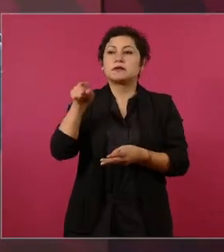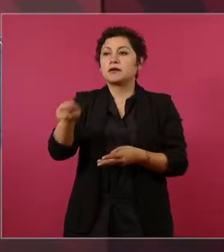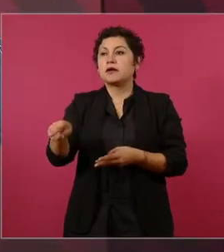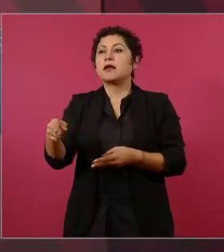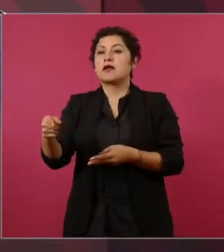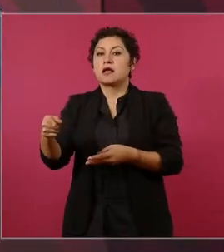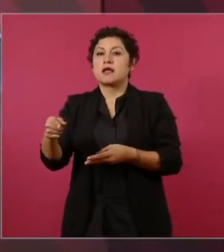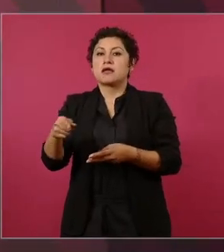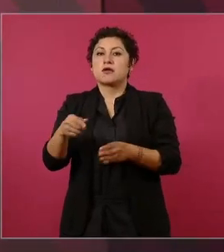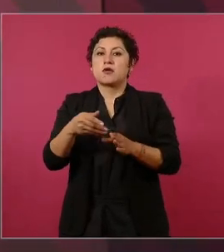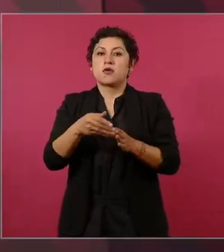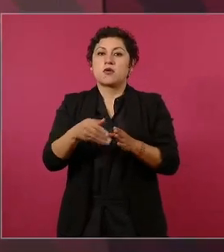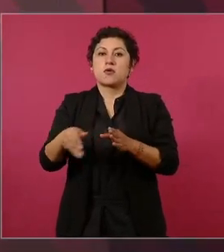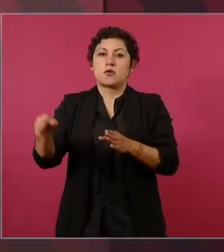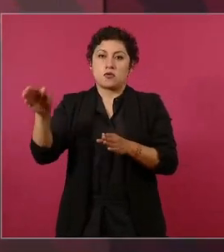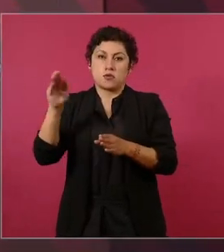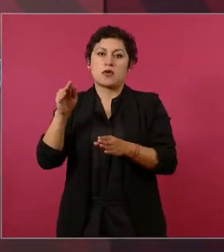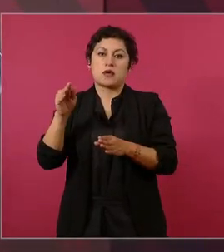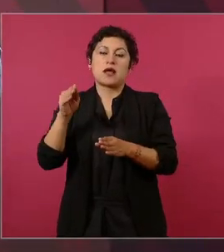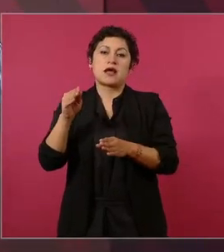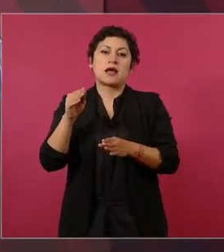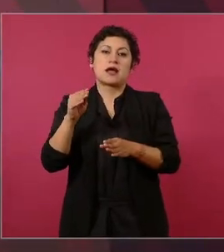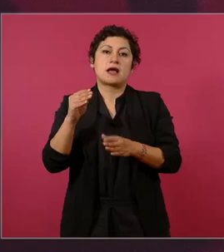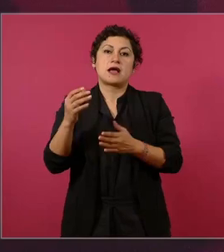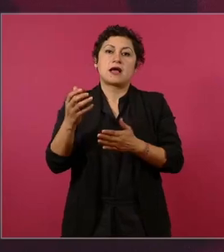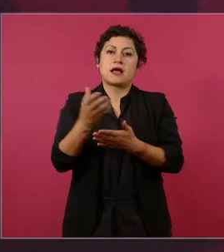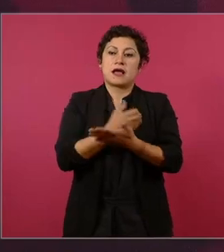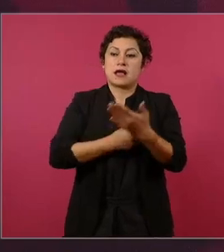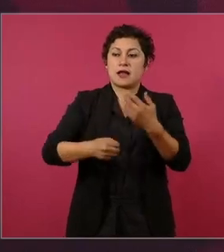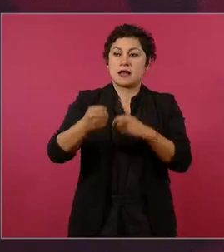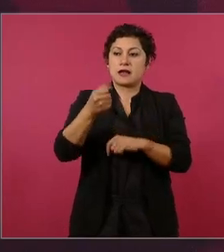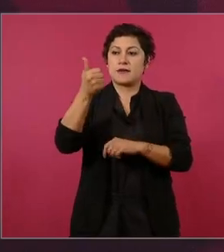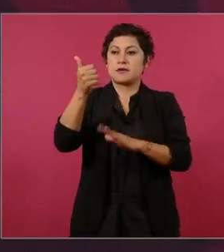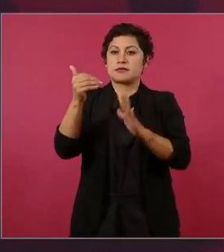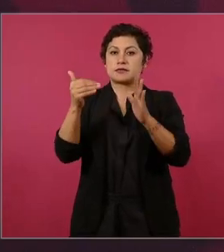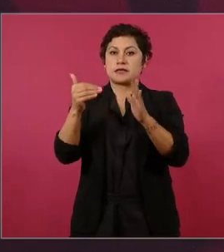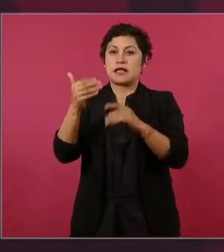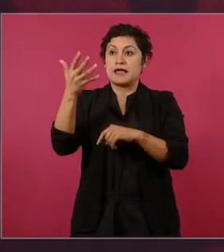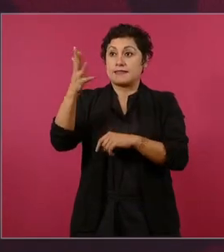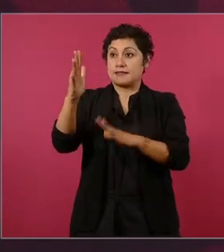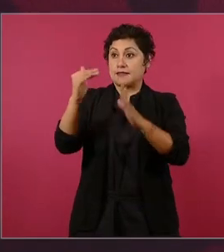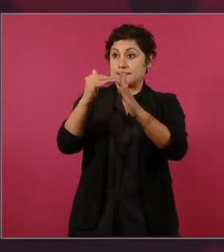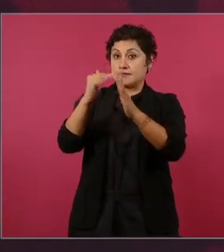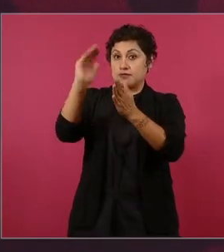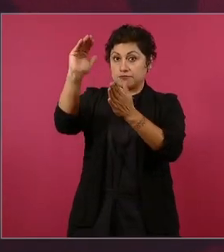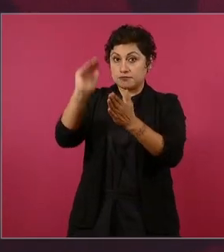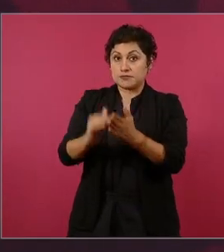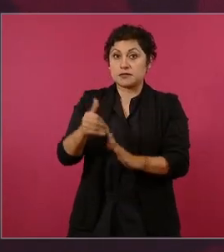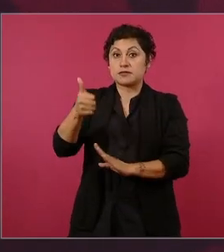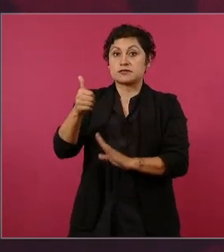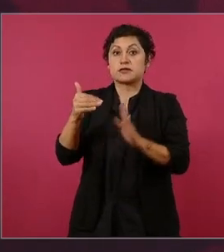ganaba 10,000 le iban a dar 6,000. ¿Qué hicimos ahora? El fondo de pensiones